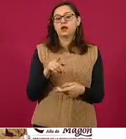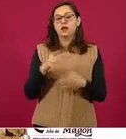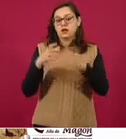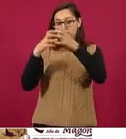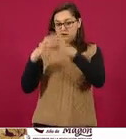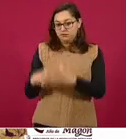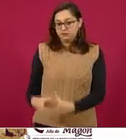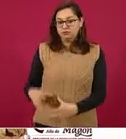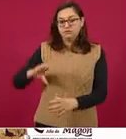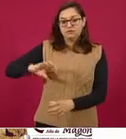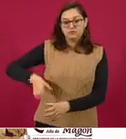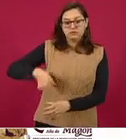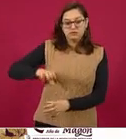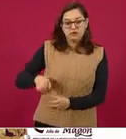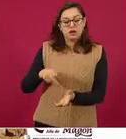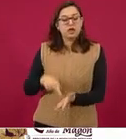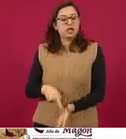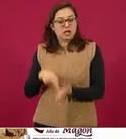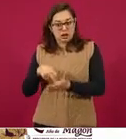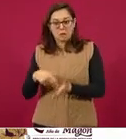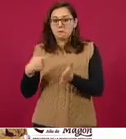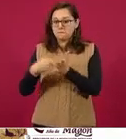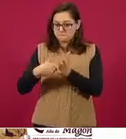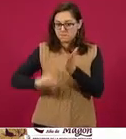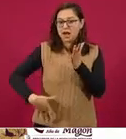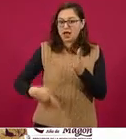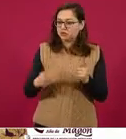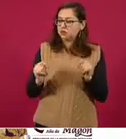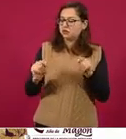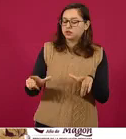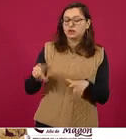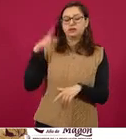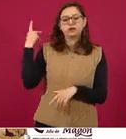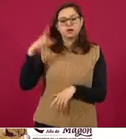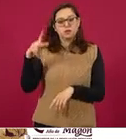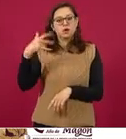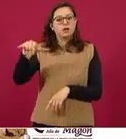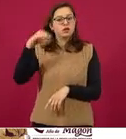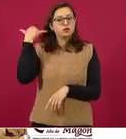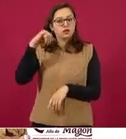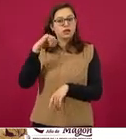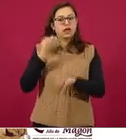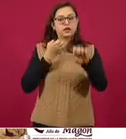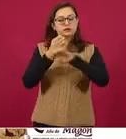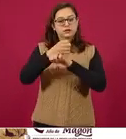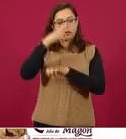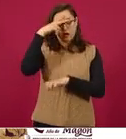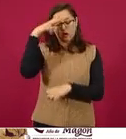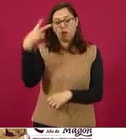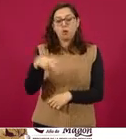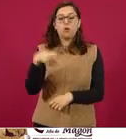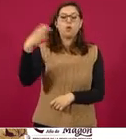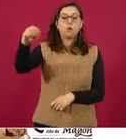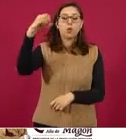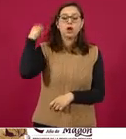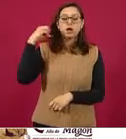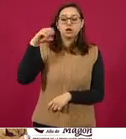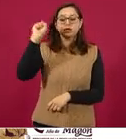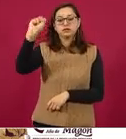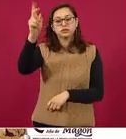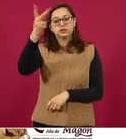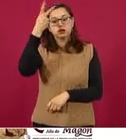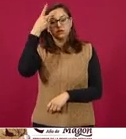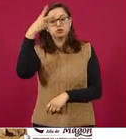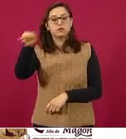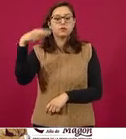cilindros por kilos. Tenemos ejemplos en Tlaxcala, en Puebla, en Yucatán, en el Estado de México, en Oaxaca, en San Luis Potosí,